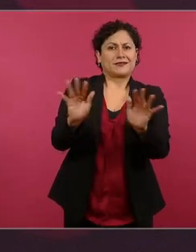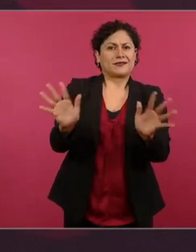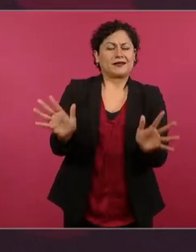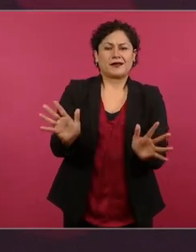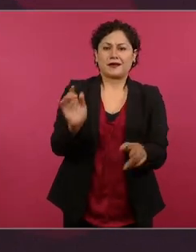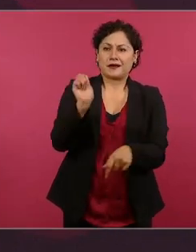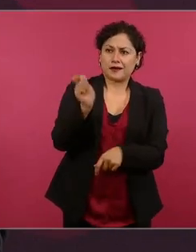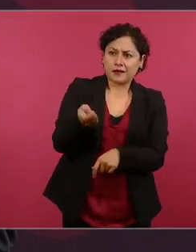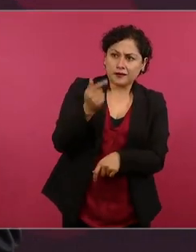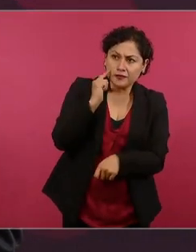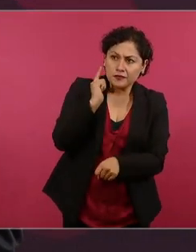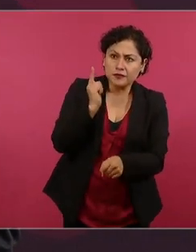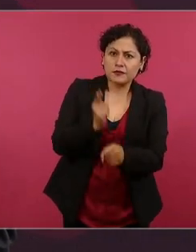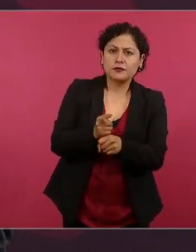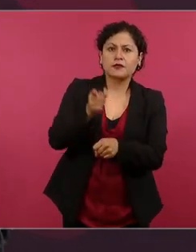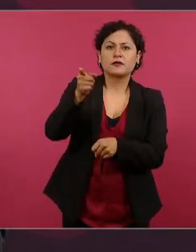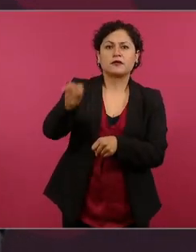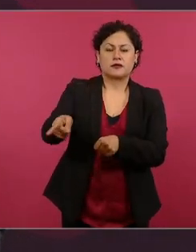echado a perder,